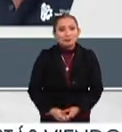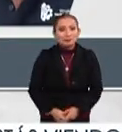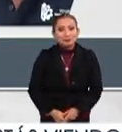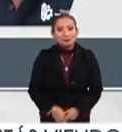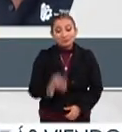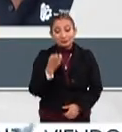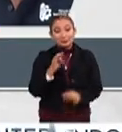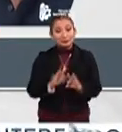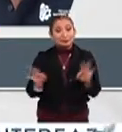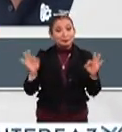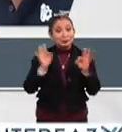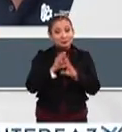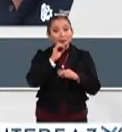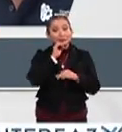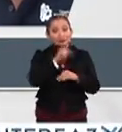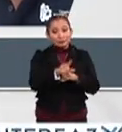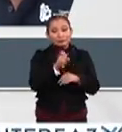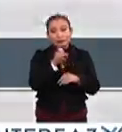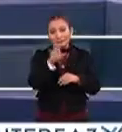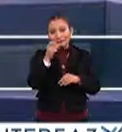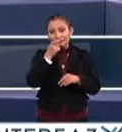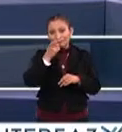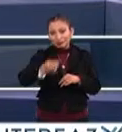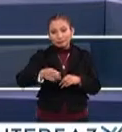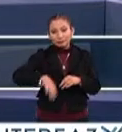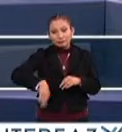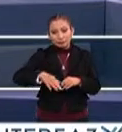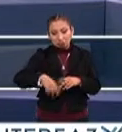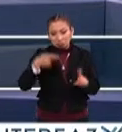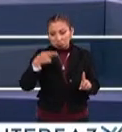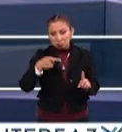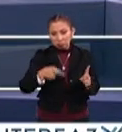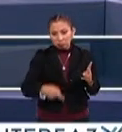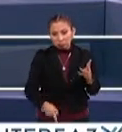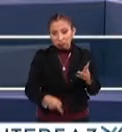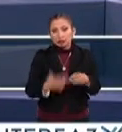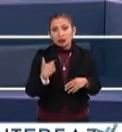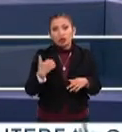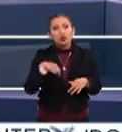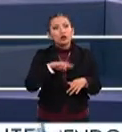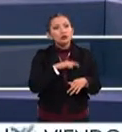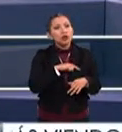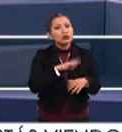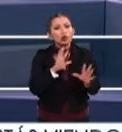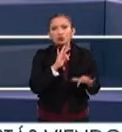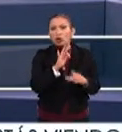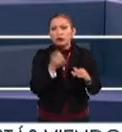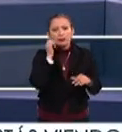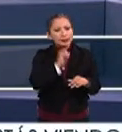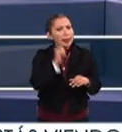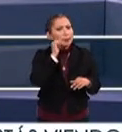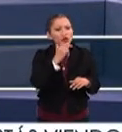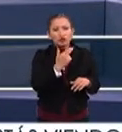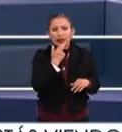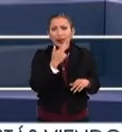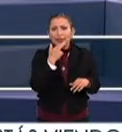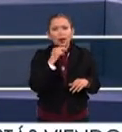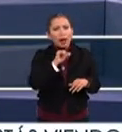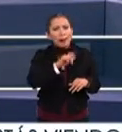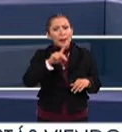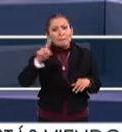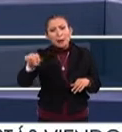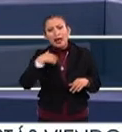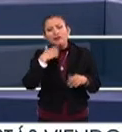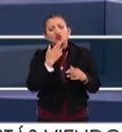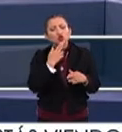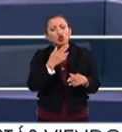Claro, esto es importantísimo también, doctor, lo que nos puntualiza. Estamos todo el tiempo usando estas aplicaciones